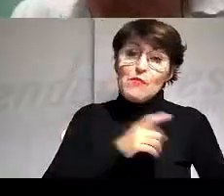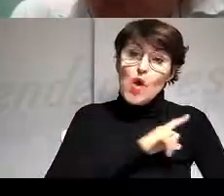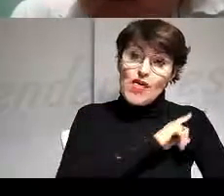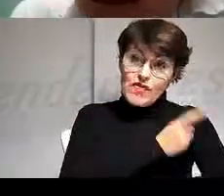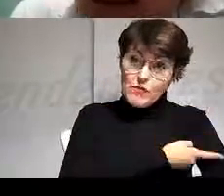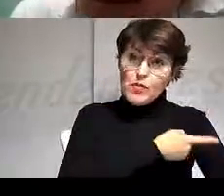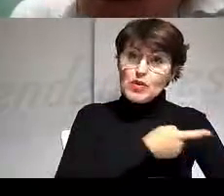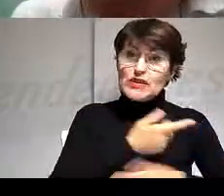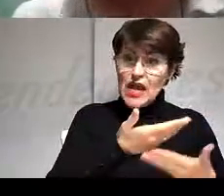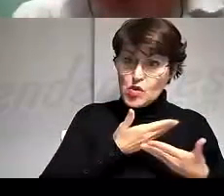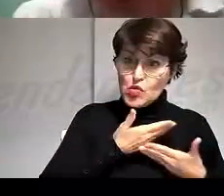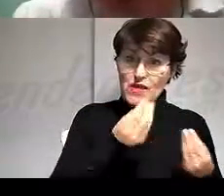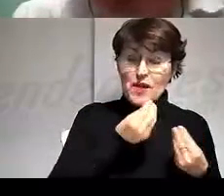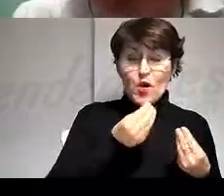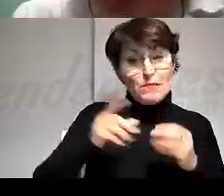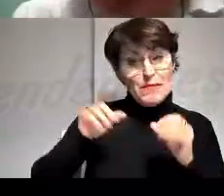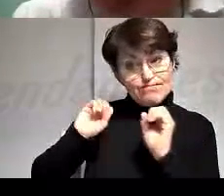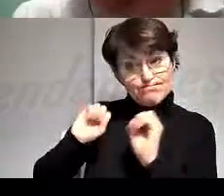produce endorfinas,